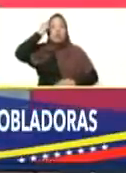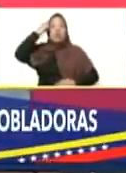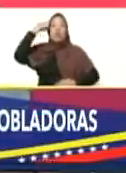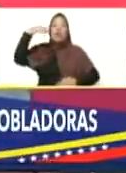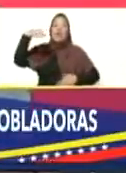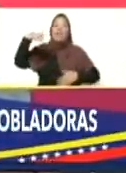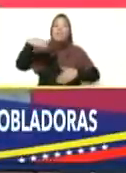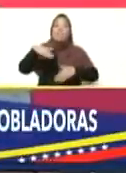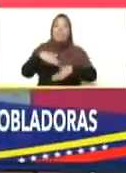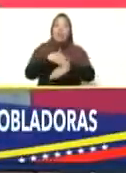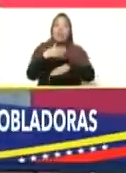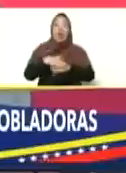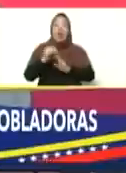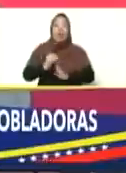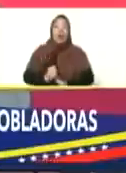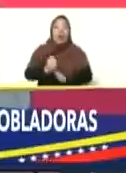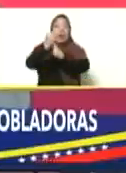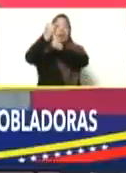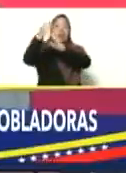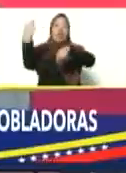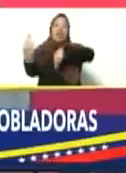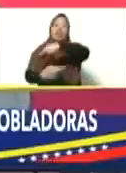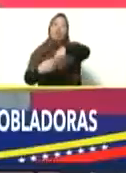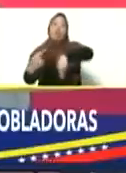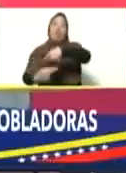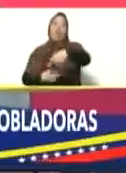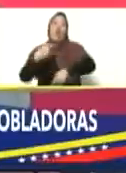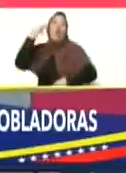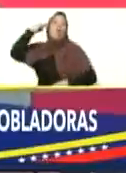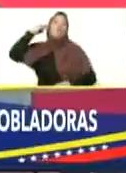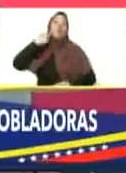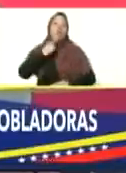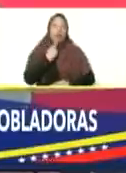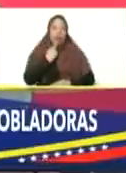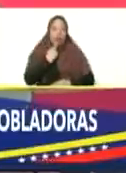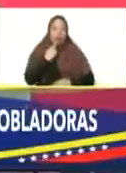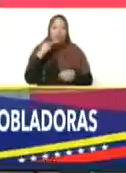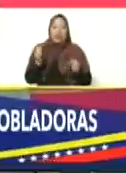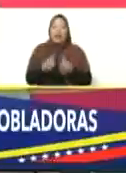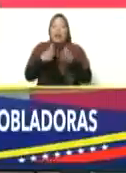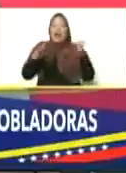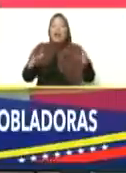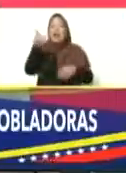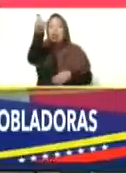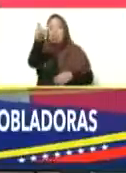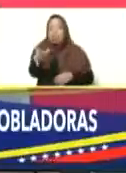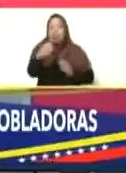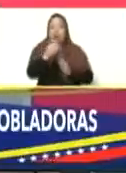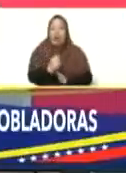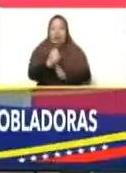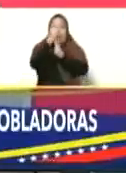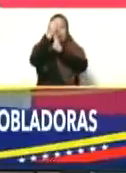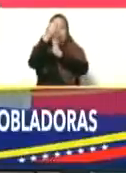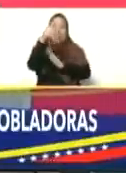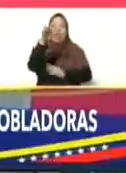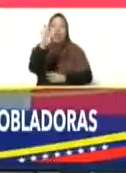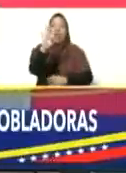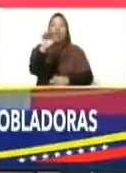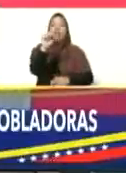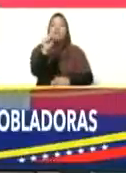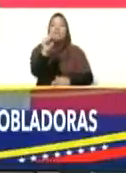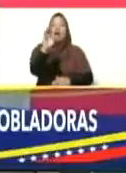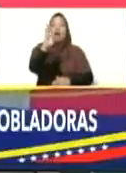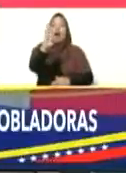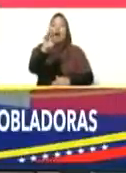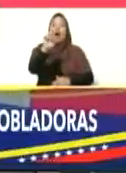revolución bolivariana al gran fabricio ojeda líder revolucionario de